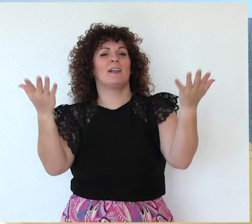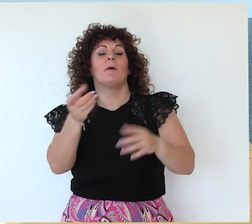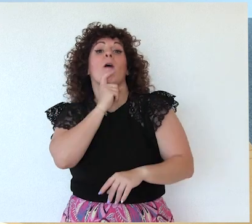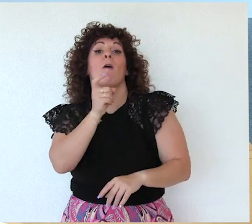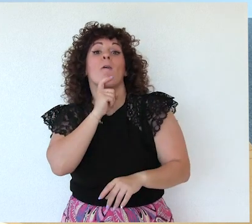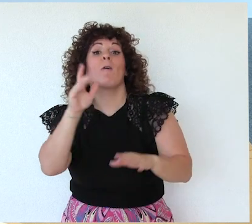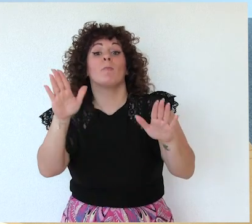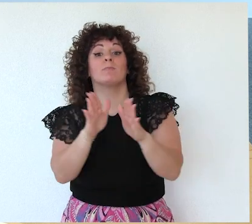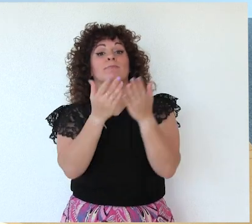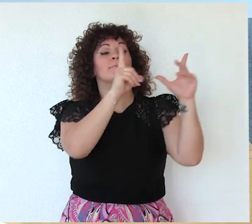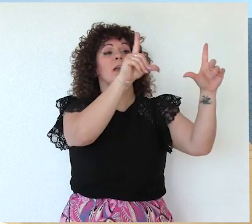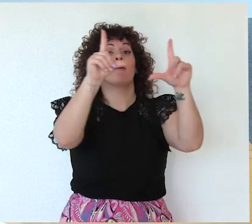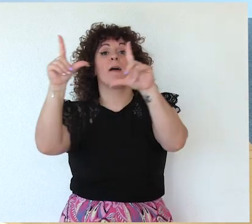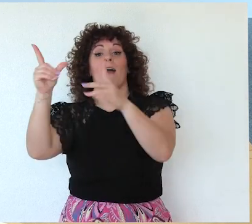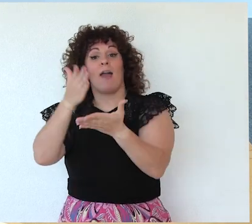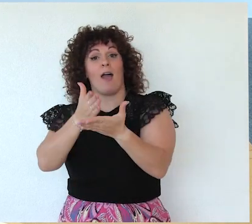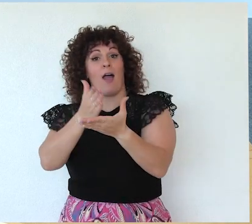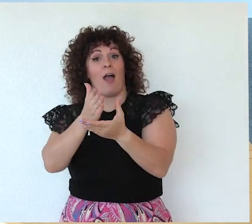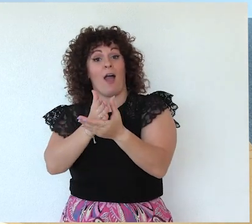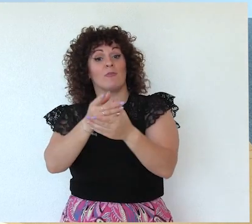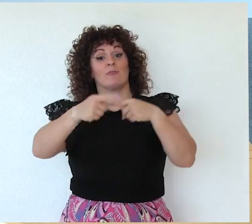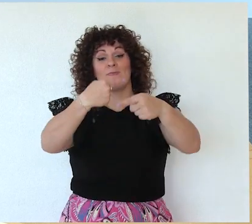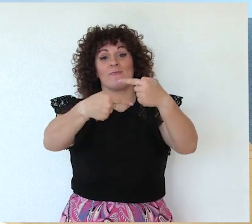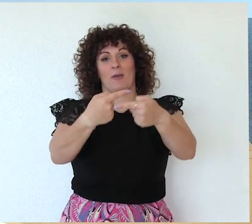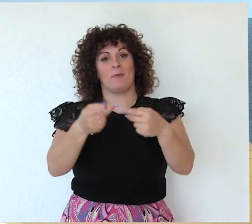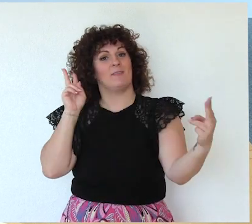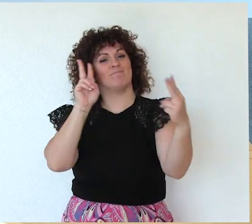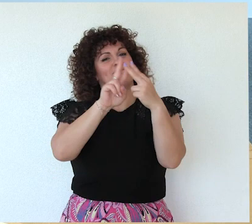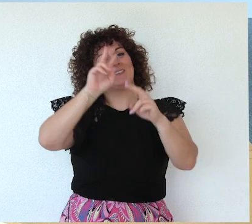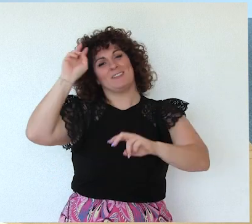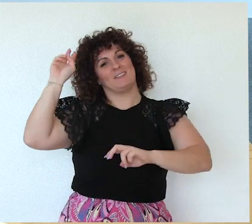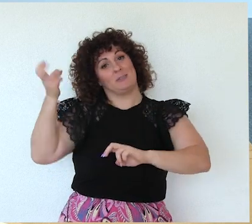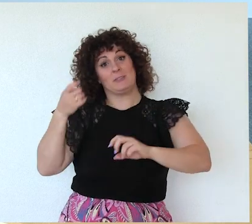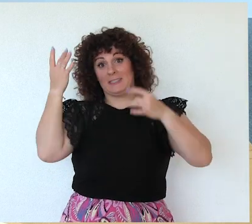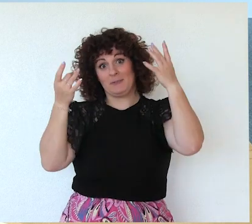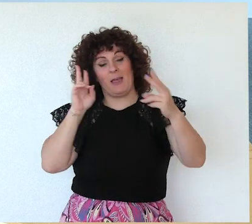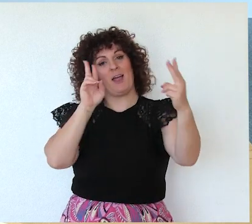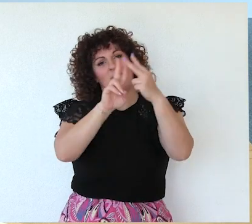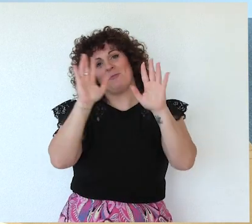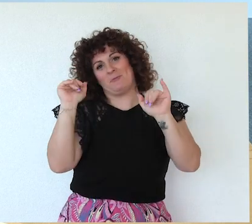hipocampo, utilizando imágenes de vuestro álbum familiar. Nos vemos en la próxima actividad.